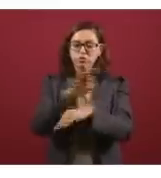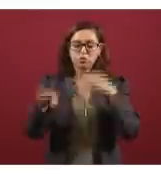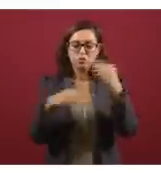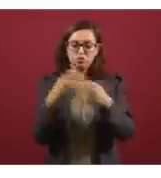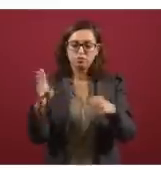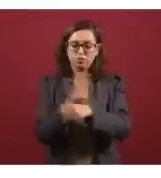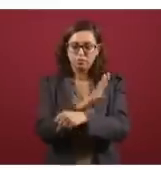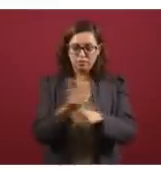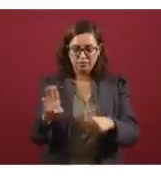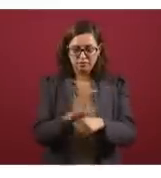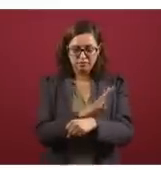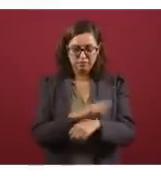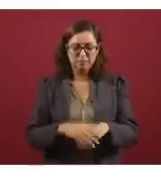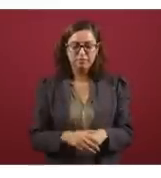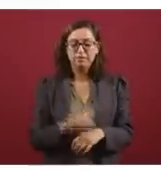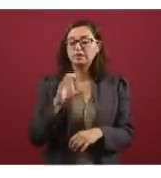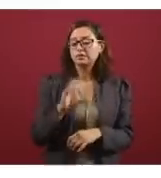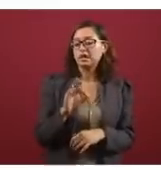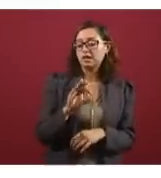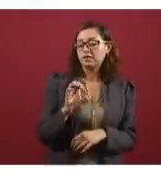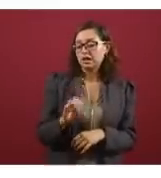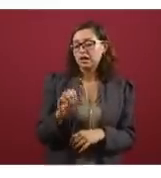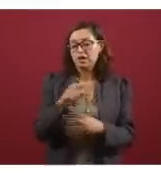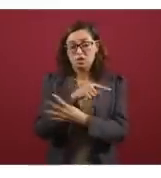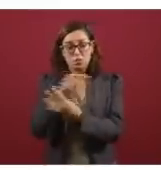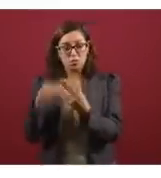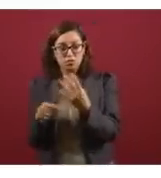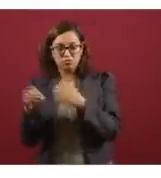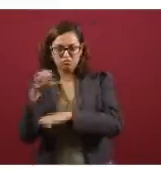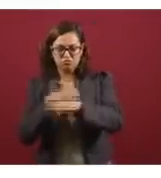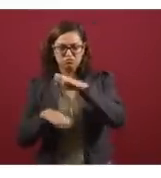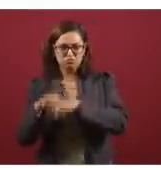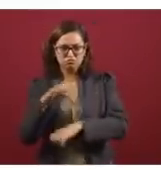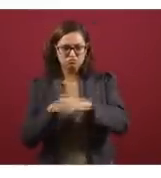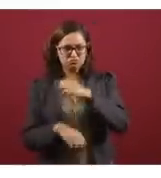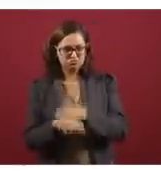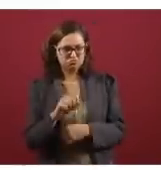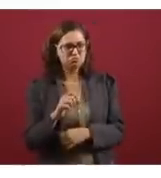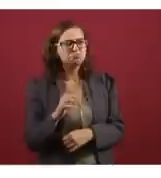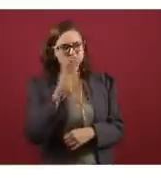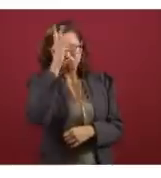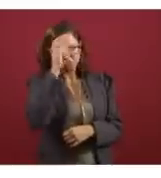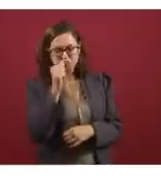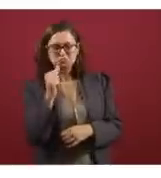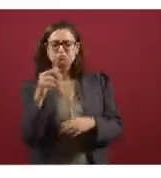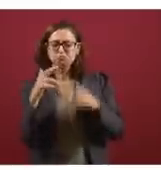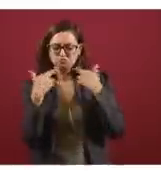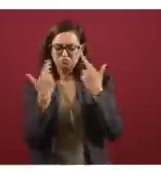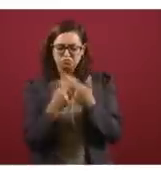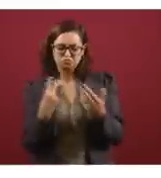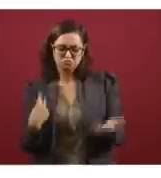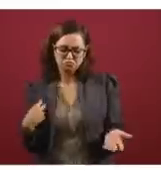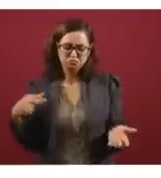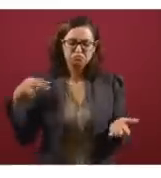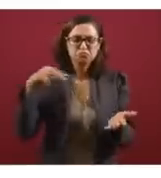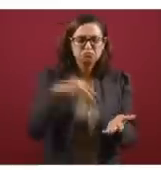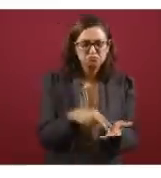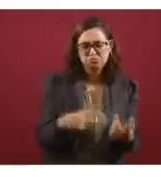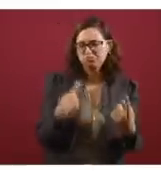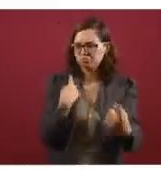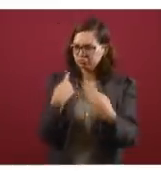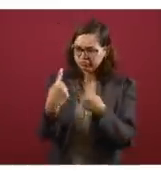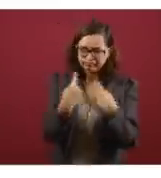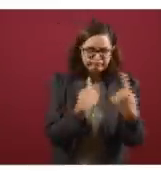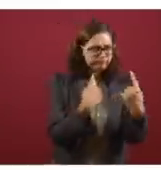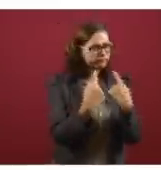las empresas transportistas respondieron al llamado del ciudadano presidente y llegaron a acuerdos razonables